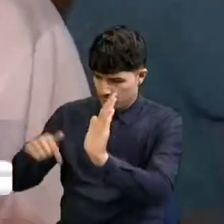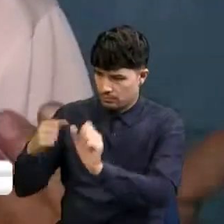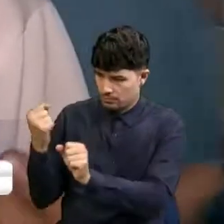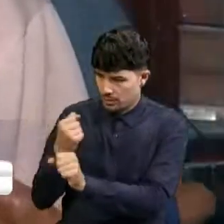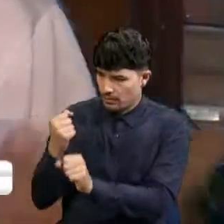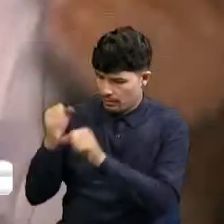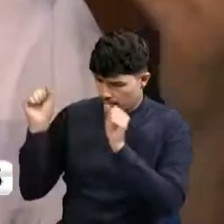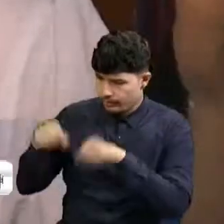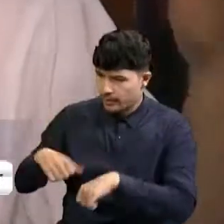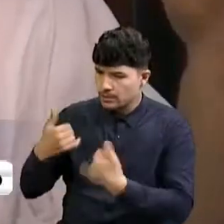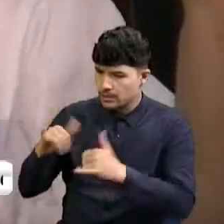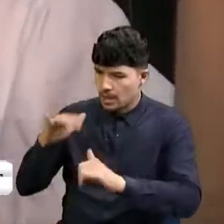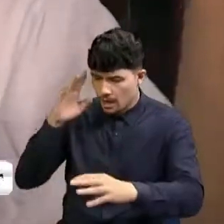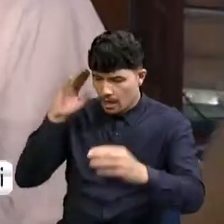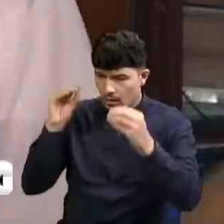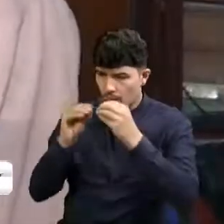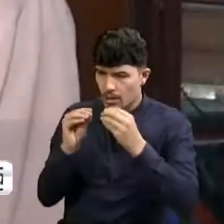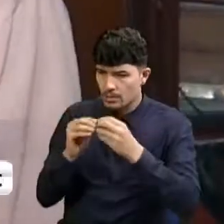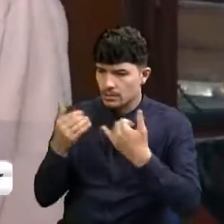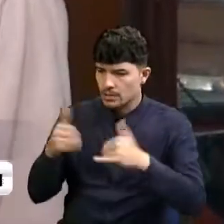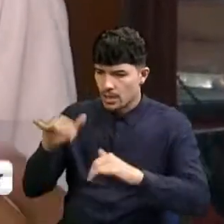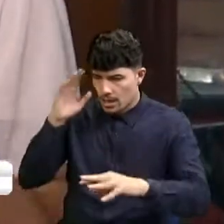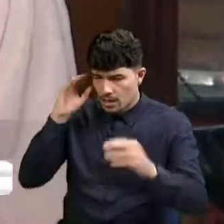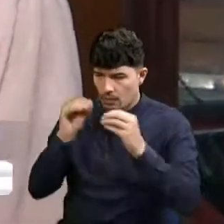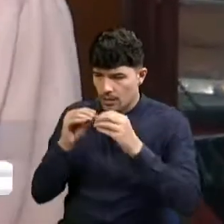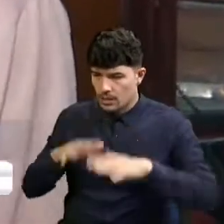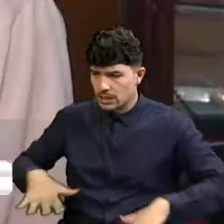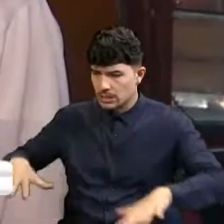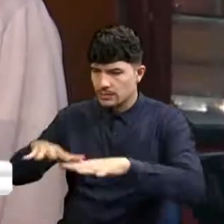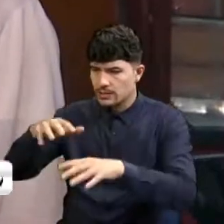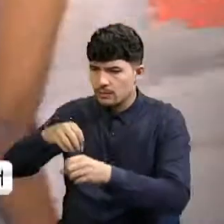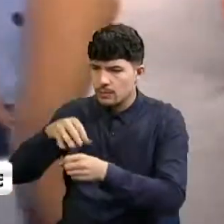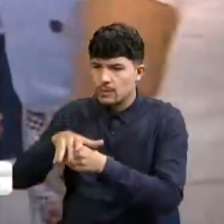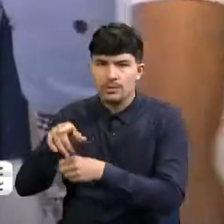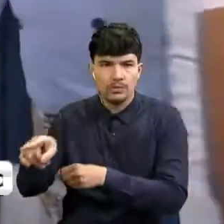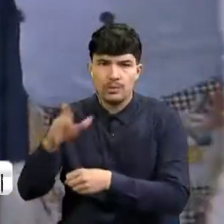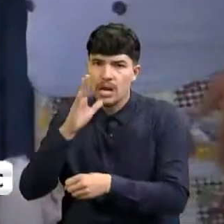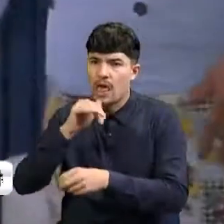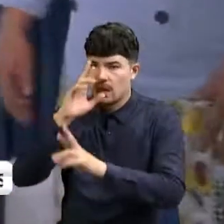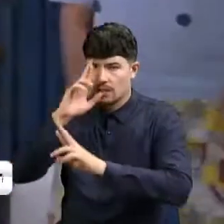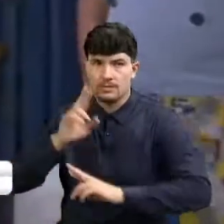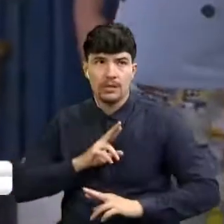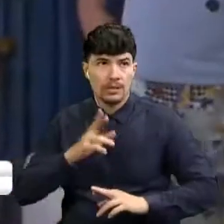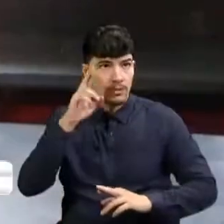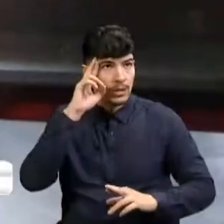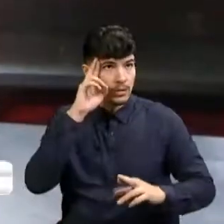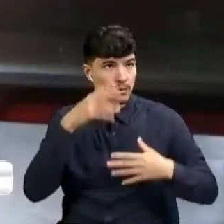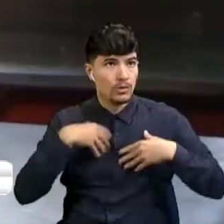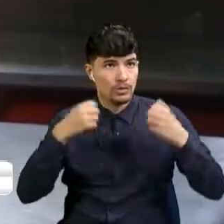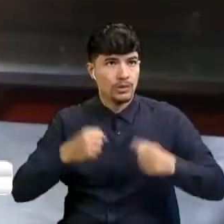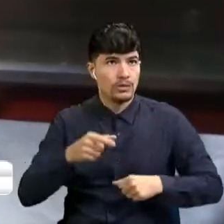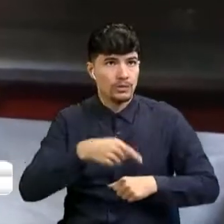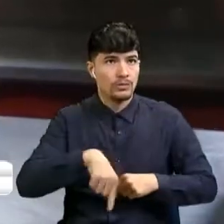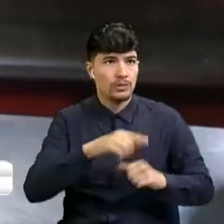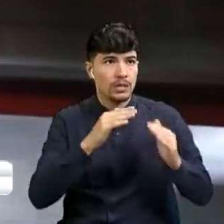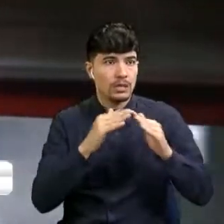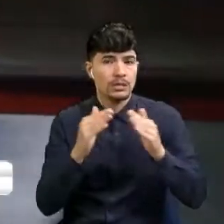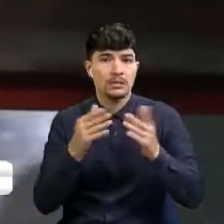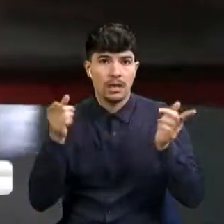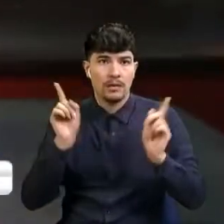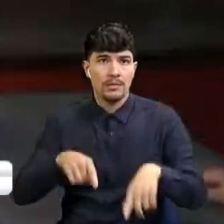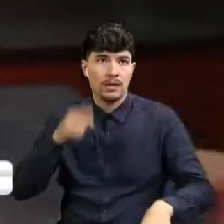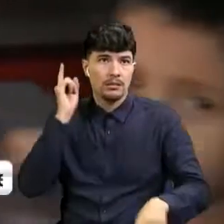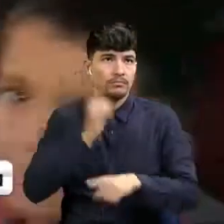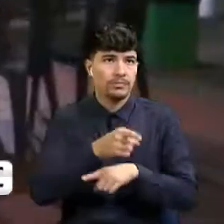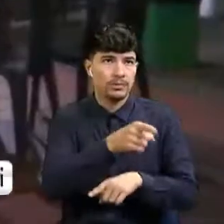acordado con espacios públicos, ellos no respetaron eso. Los dueños de estas casetas manifestaron que les llegaron a imponer los